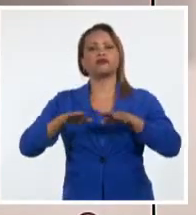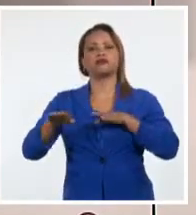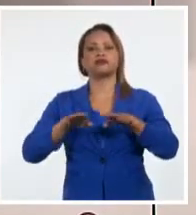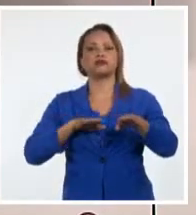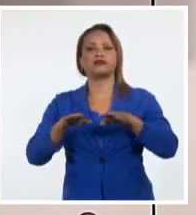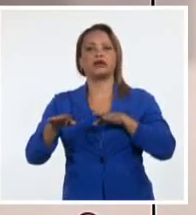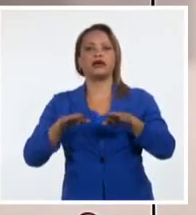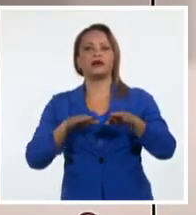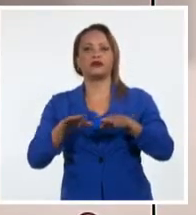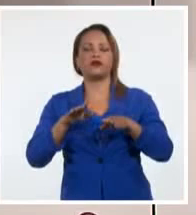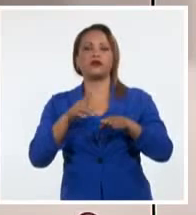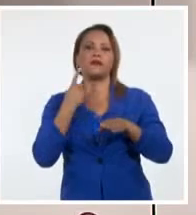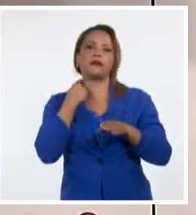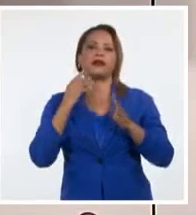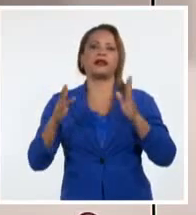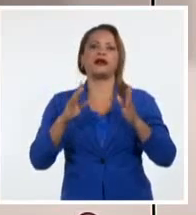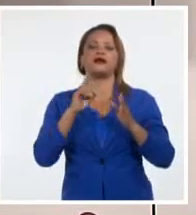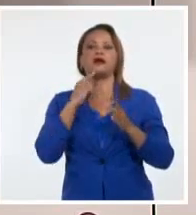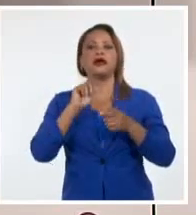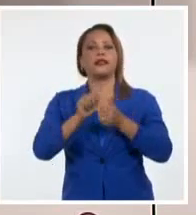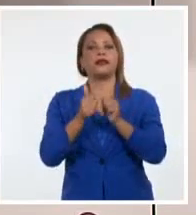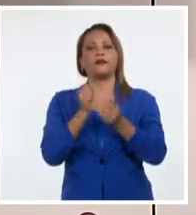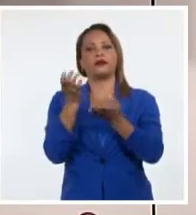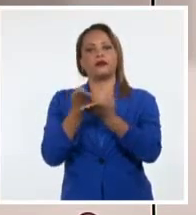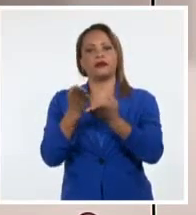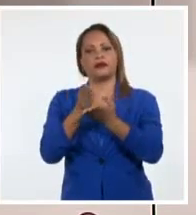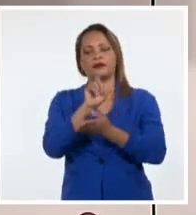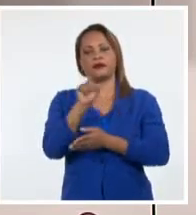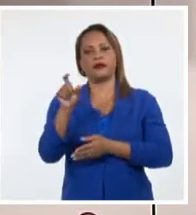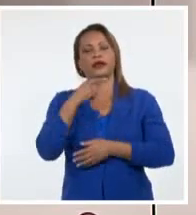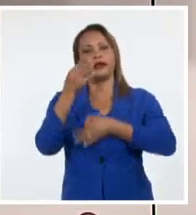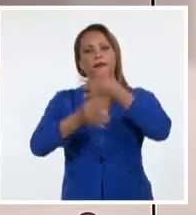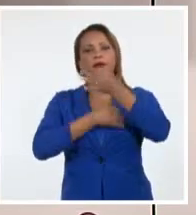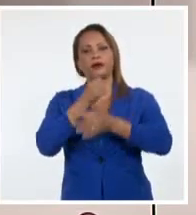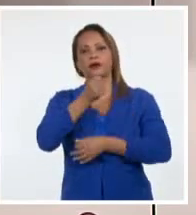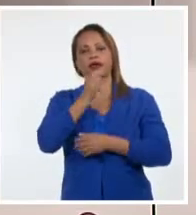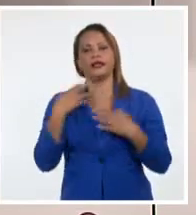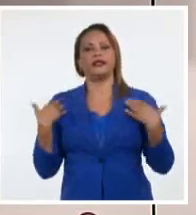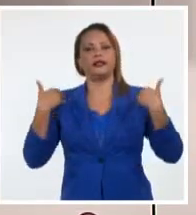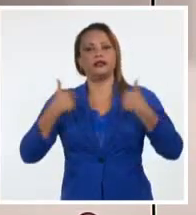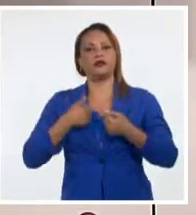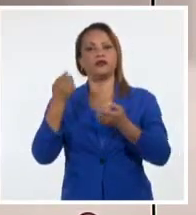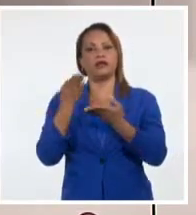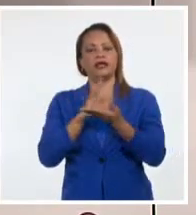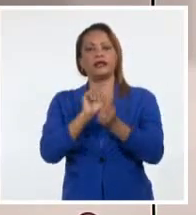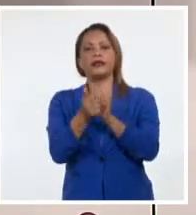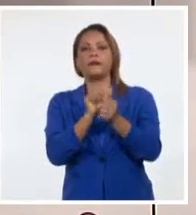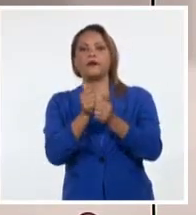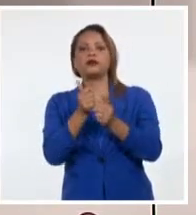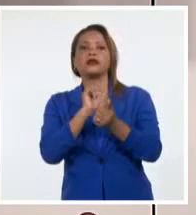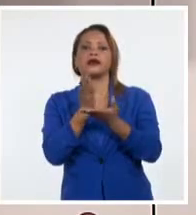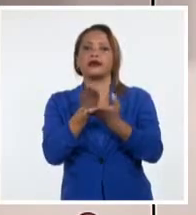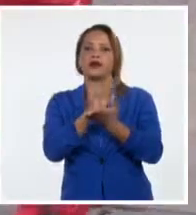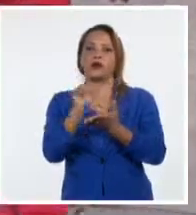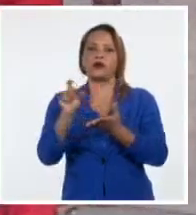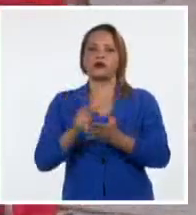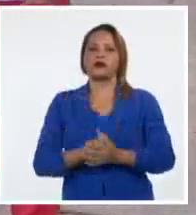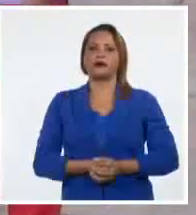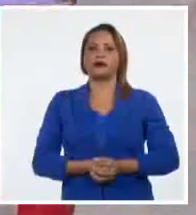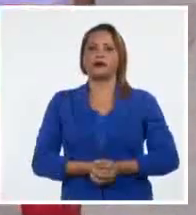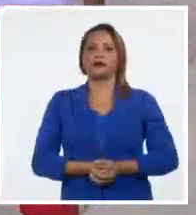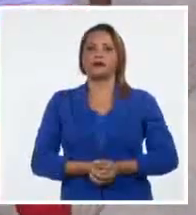año en el deporte escolar, ofreció declaraciones Ramón Ají, director nacional del deporte escolar. Veamos sus consideraciones.